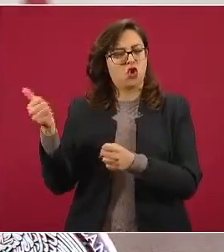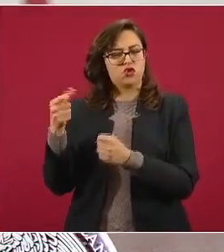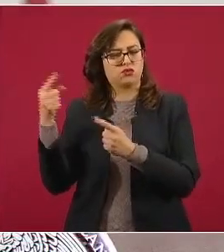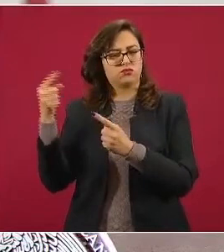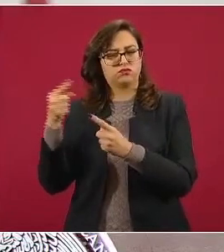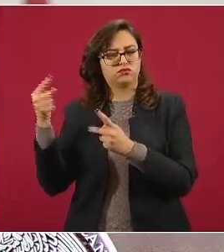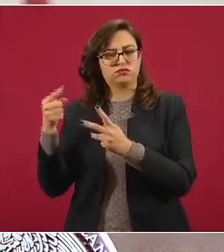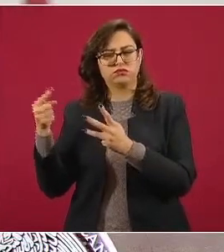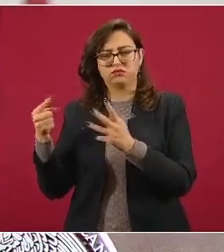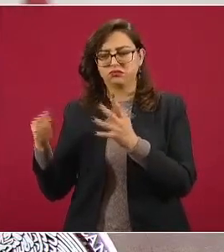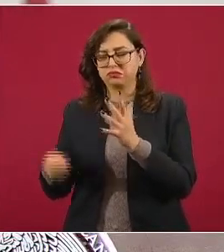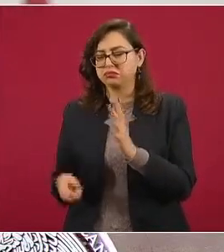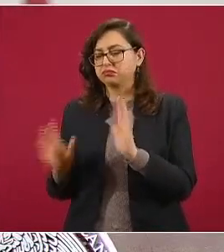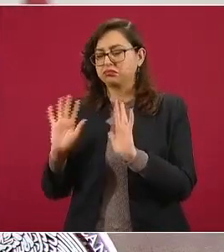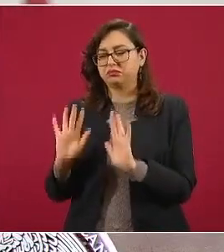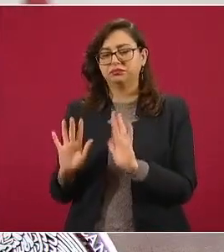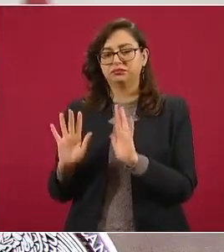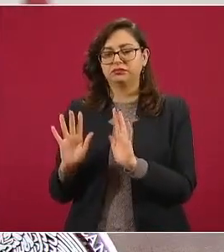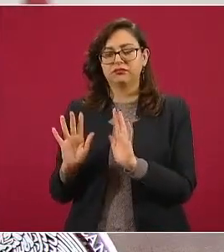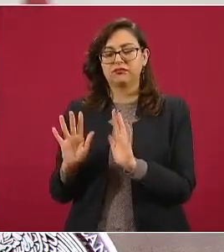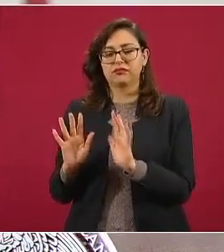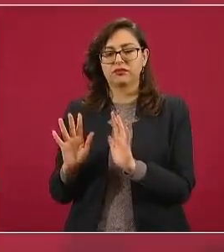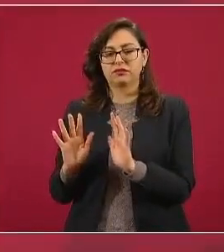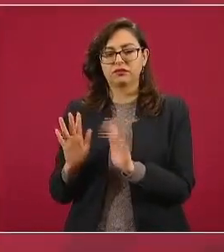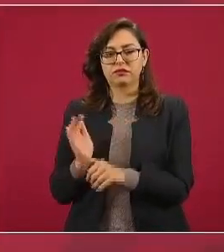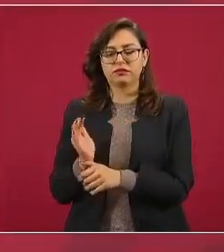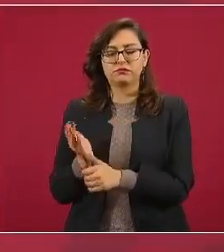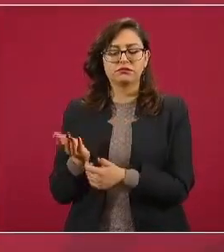que tienen padecimientos